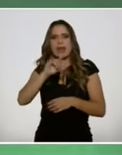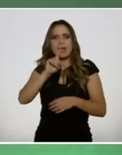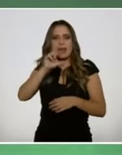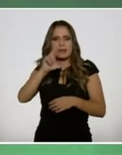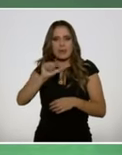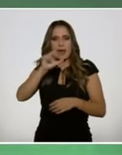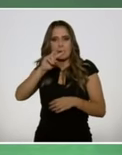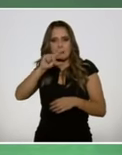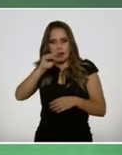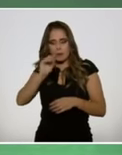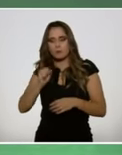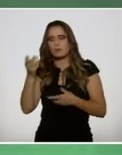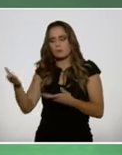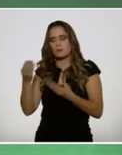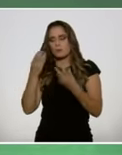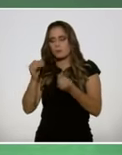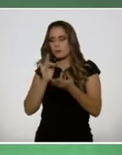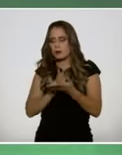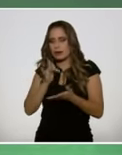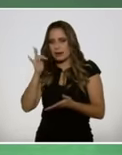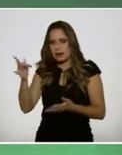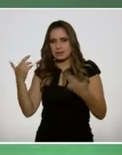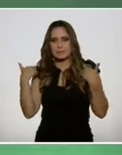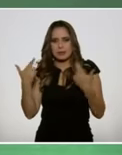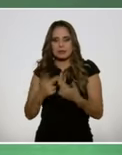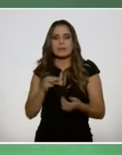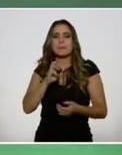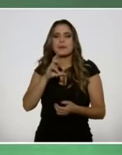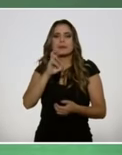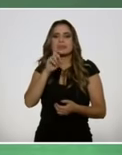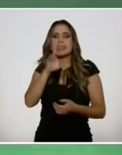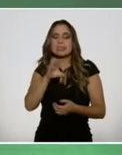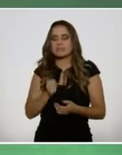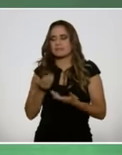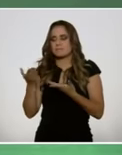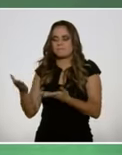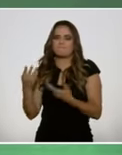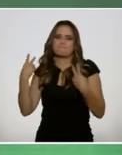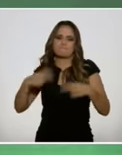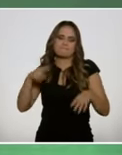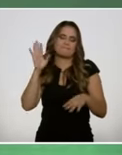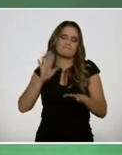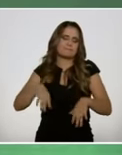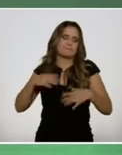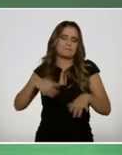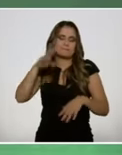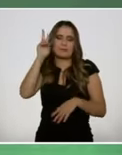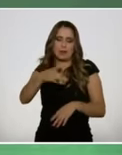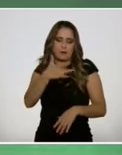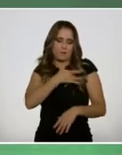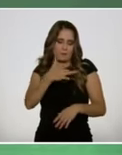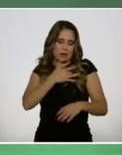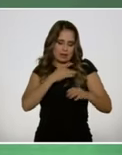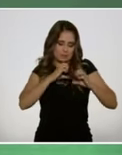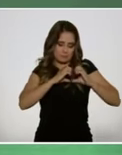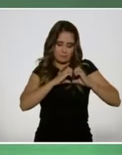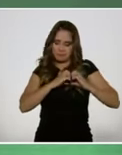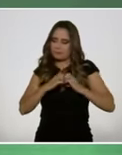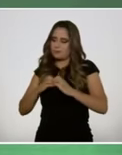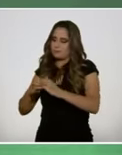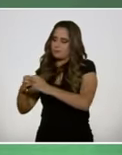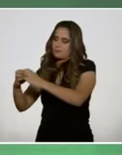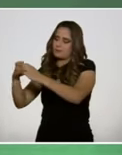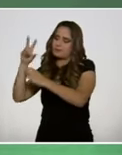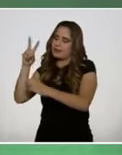Ábalos, maestra, muchísimas gracias. Mercedes, ¿qué te puedo decir? Nos robaste el corazón. Muchas gracias por tus palabras. Eso